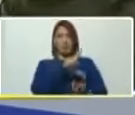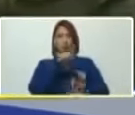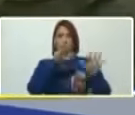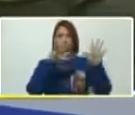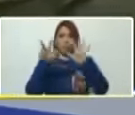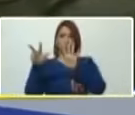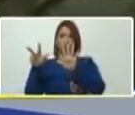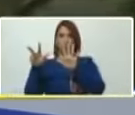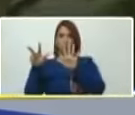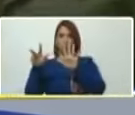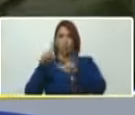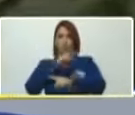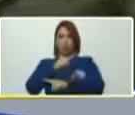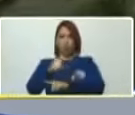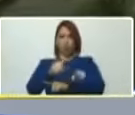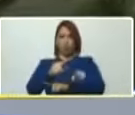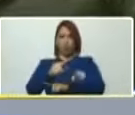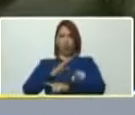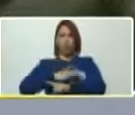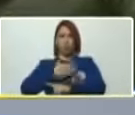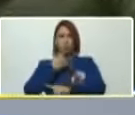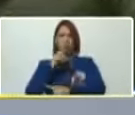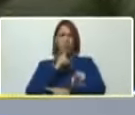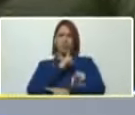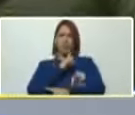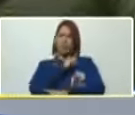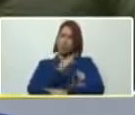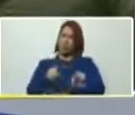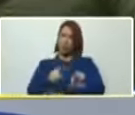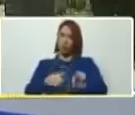2.188 denuncias, se puede llamar denuncia.